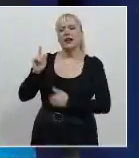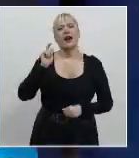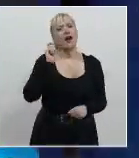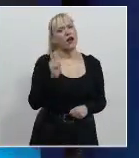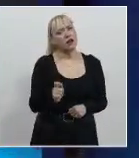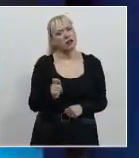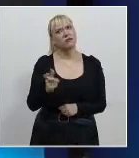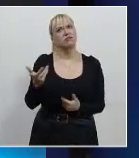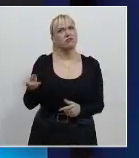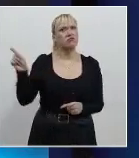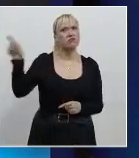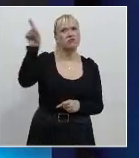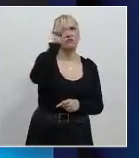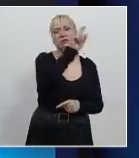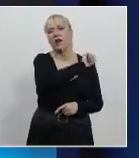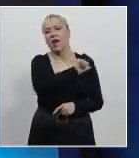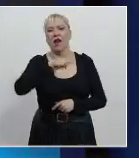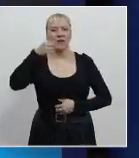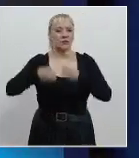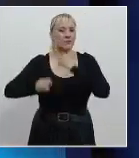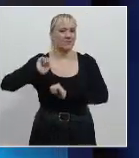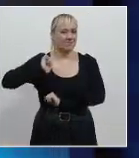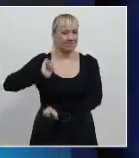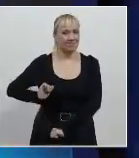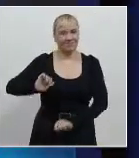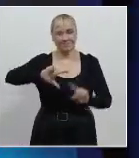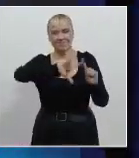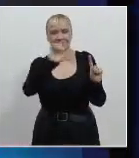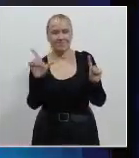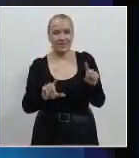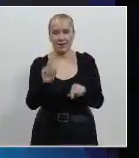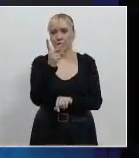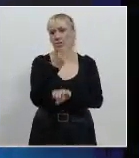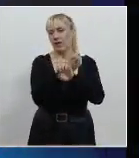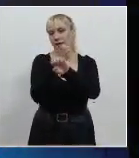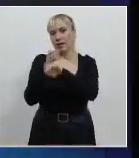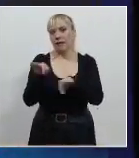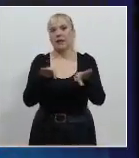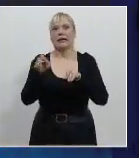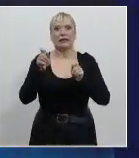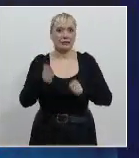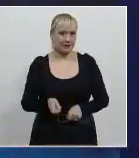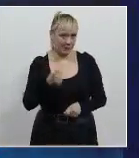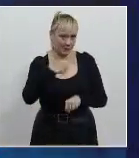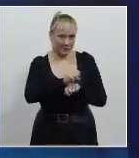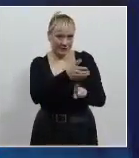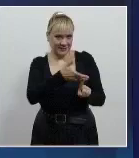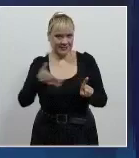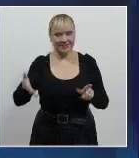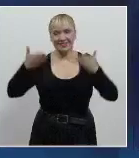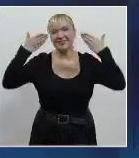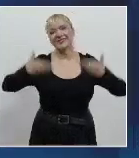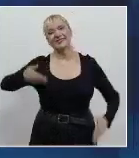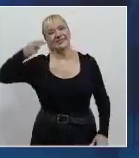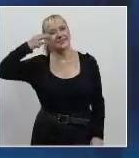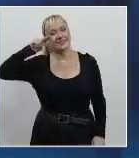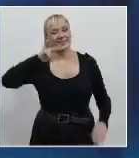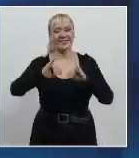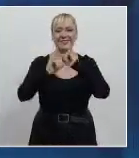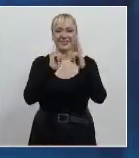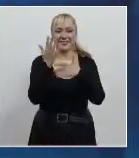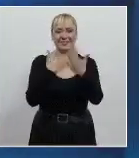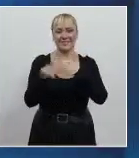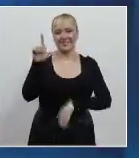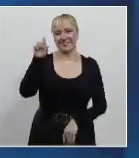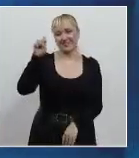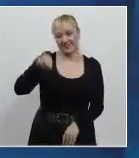las distintas instancias que conforman el Poder Judicial de la Federación. Saludo a mi compañera Nidia Díaz en la interpretación en lengua de señas